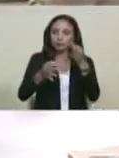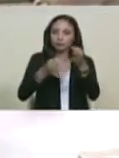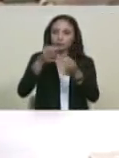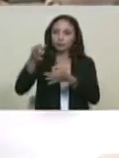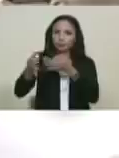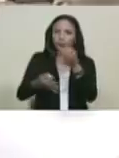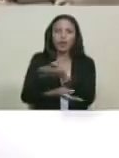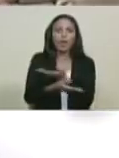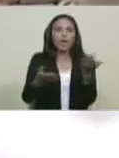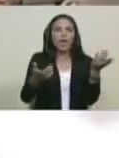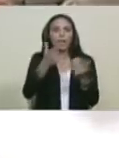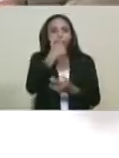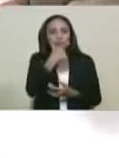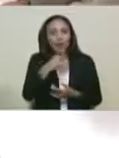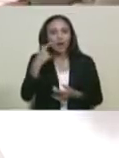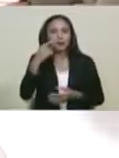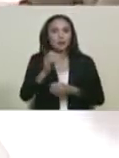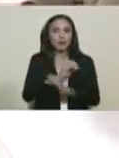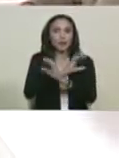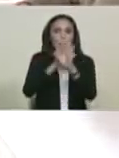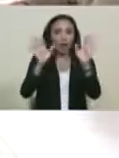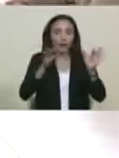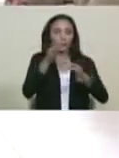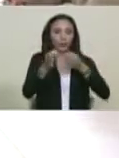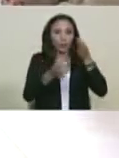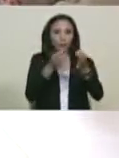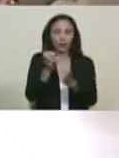sencillez con claridad